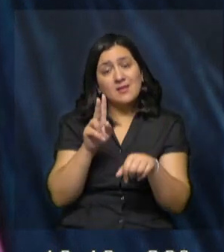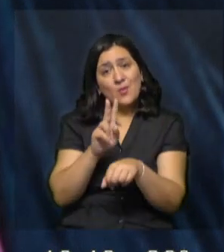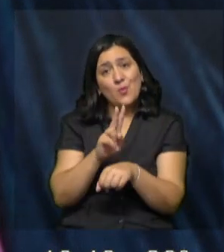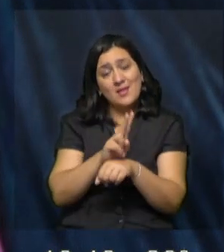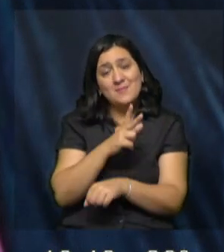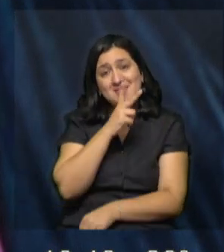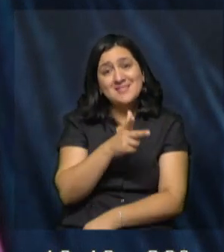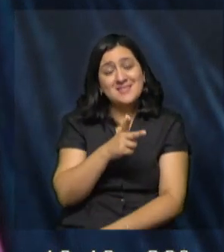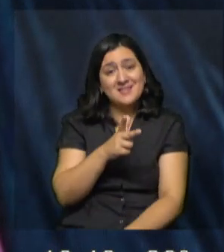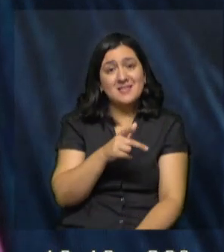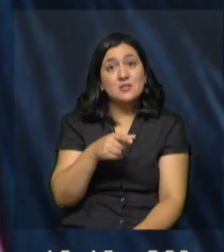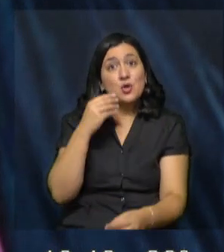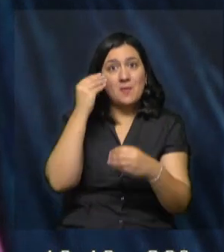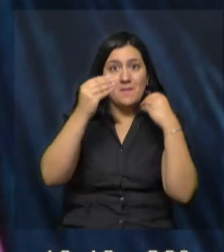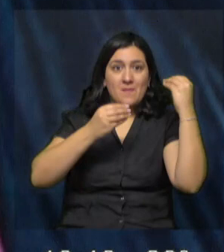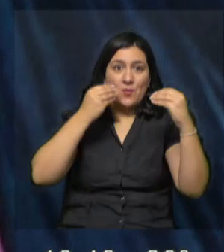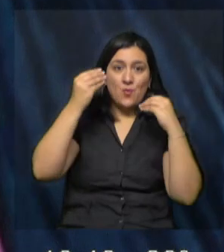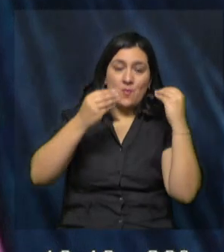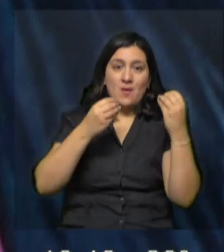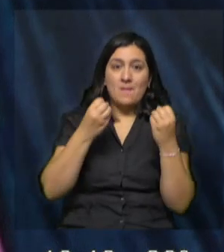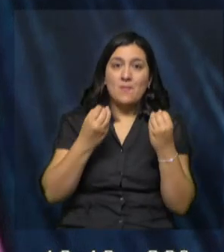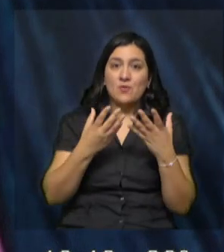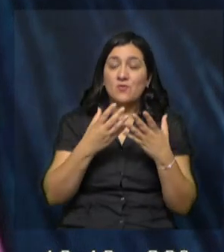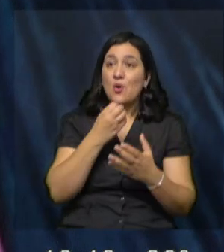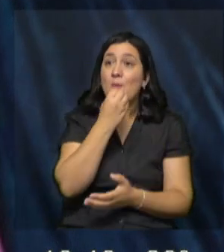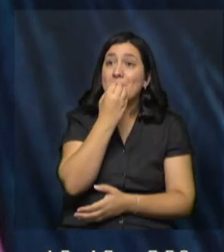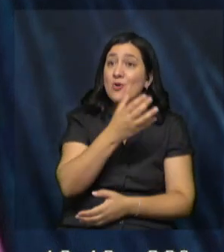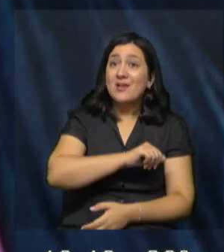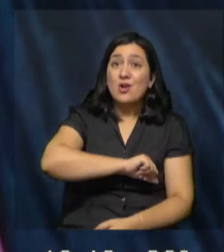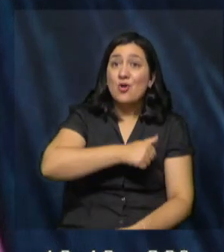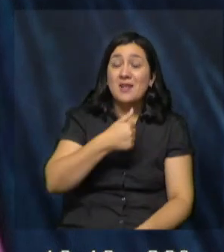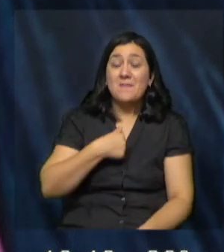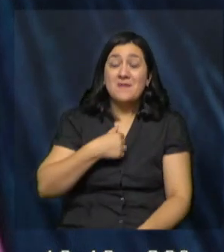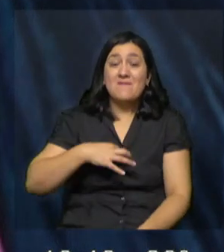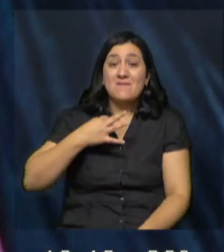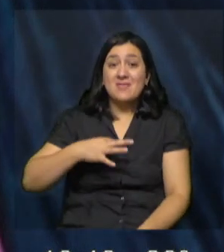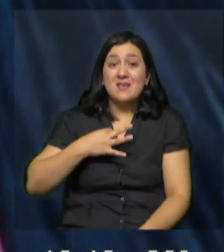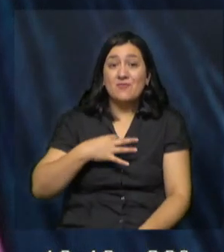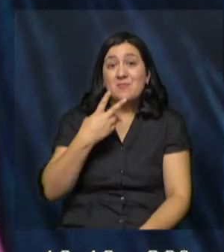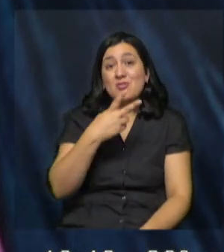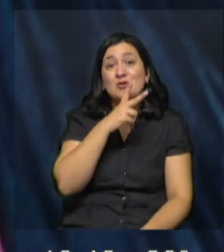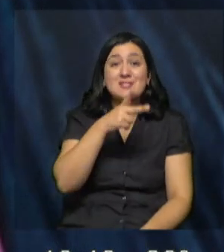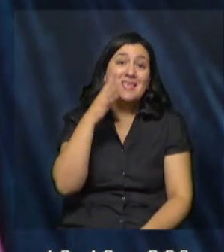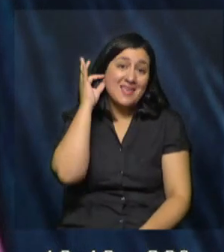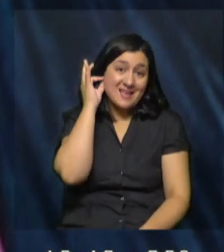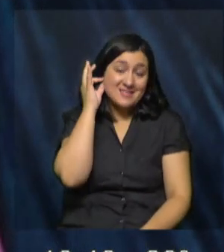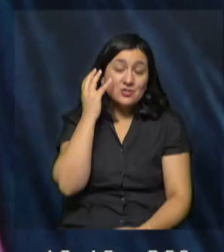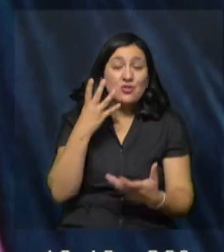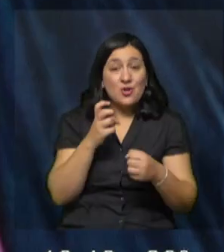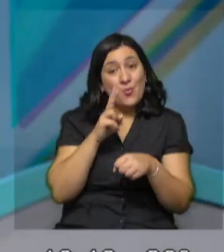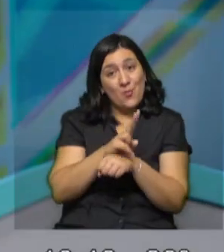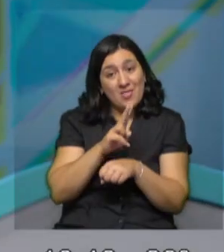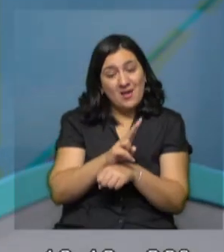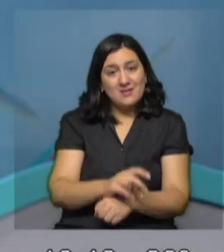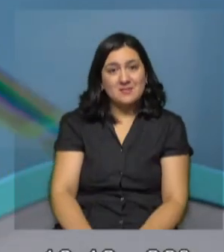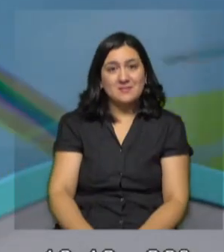Cuidar. Eso es lo que más me preocupa porque... Fue lo mejor que he logrado en la vida hasta ahora, fue la familia que tengo y es lo que quiero cuidar nada más. En una